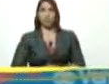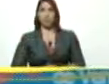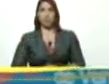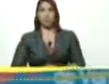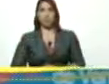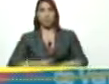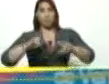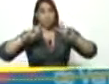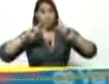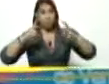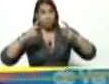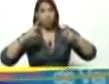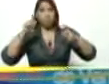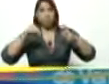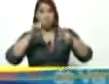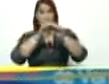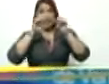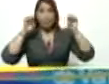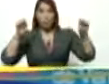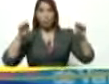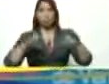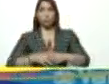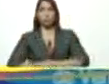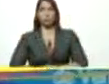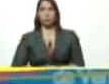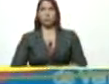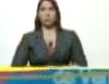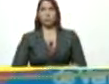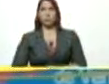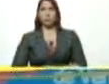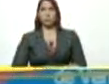el módulo de educación,